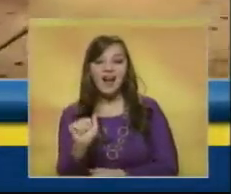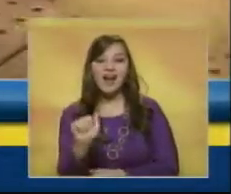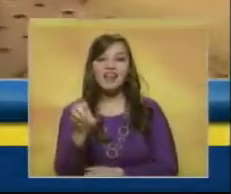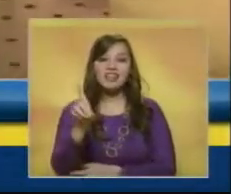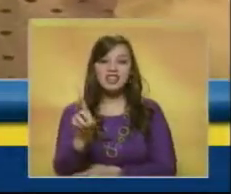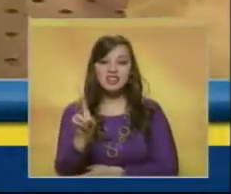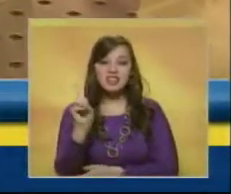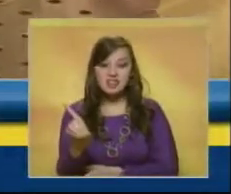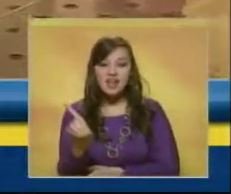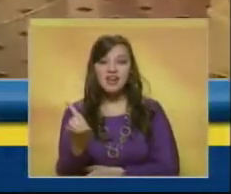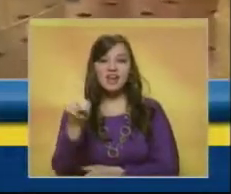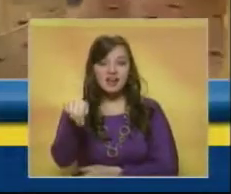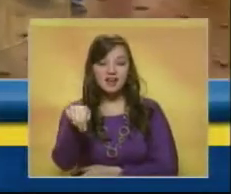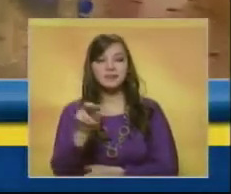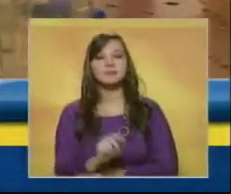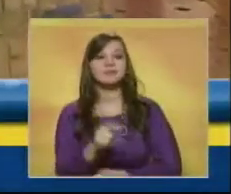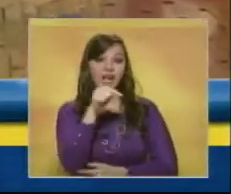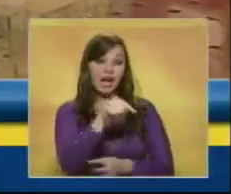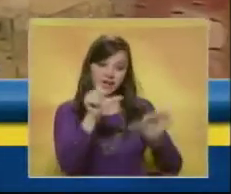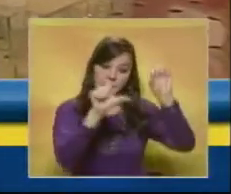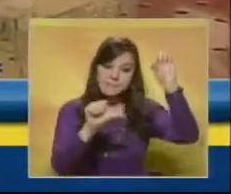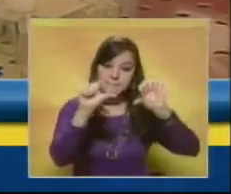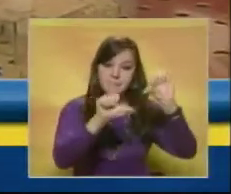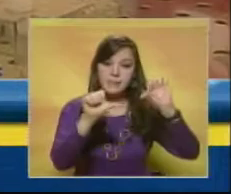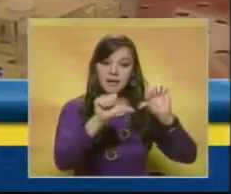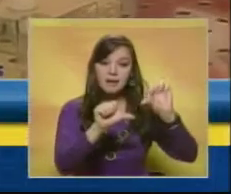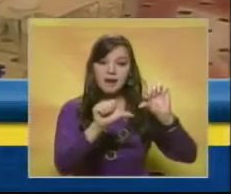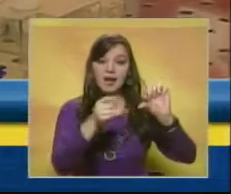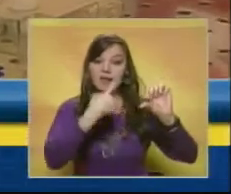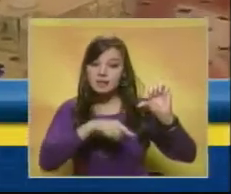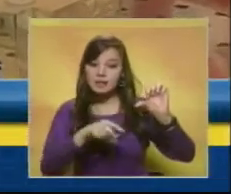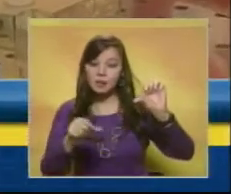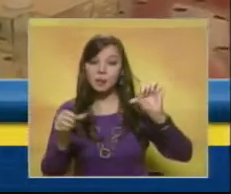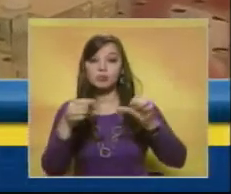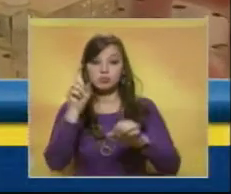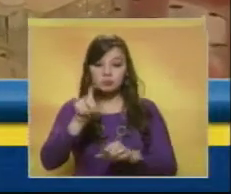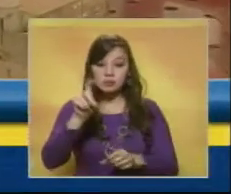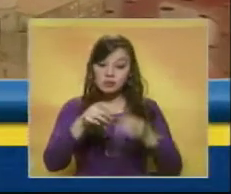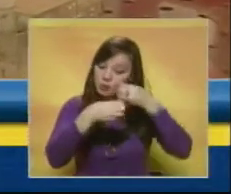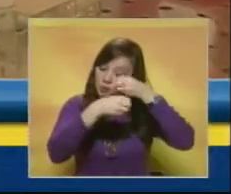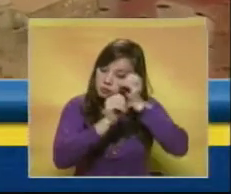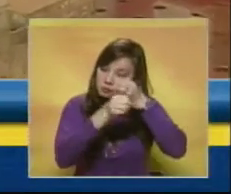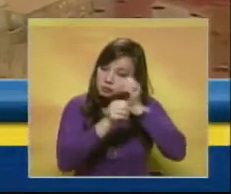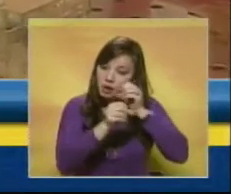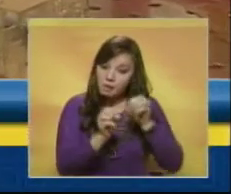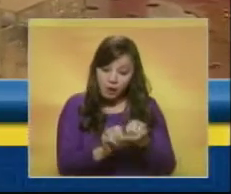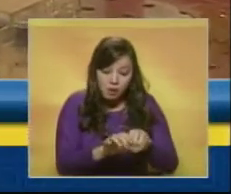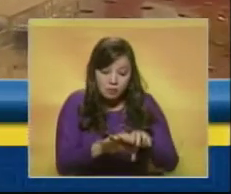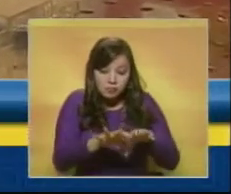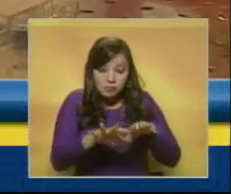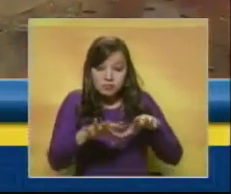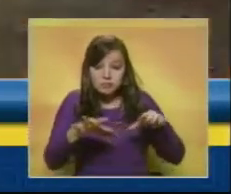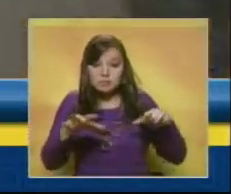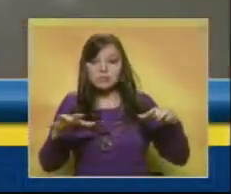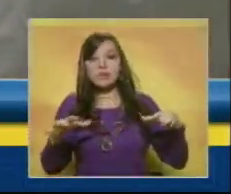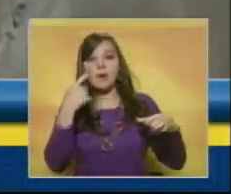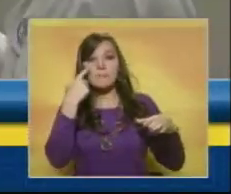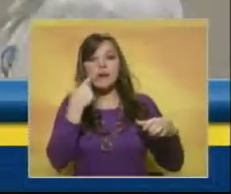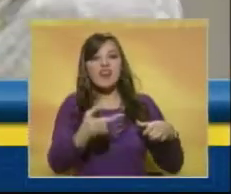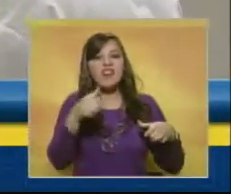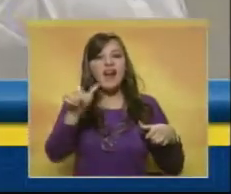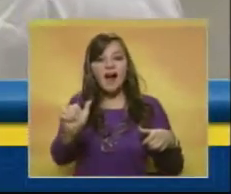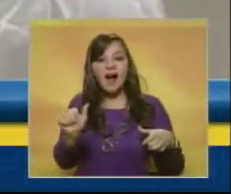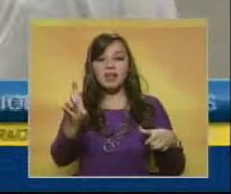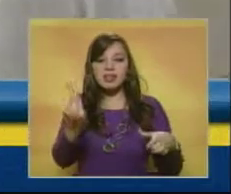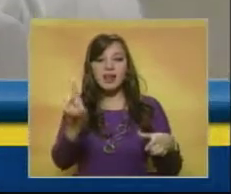mezcla tenemos entonces los reactivos necesarios para lograr la amplificación del ADN. En esta